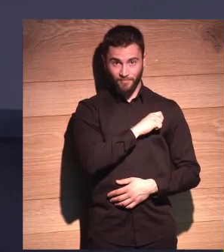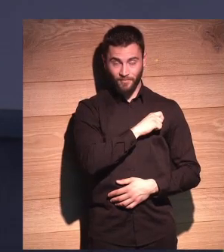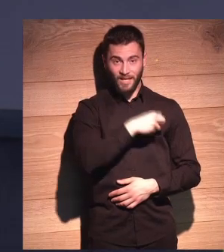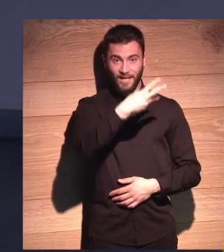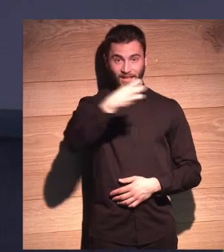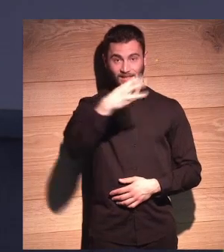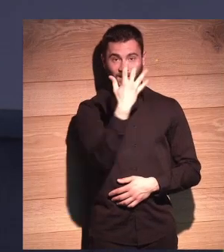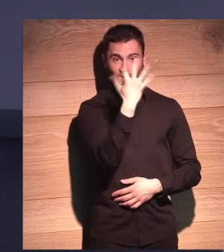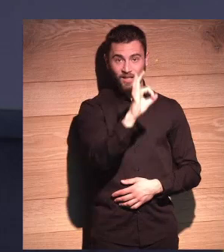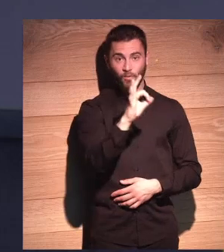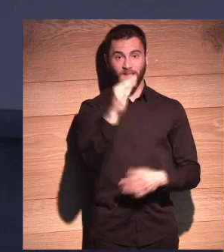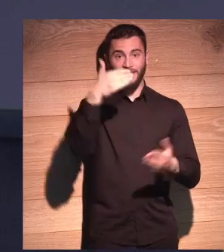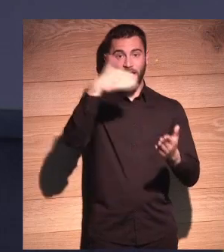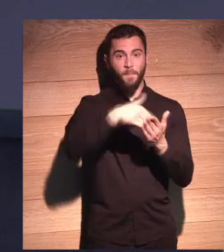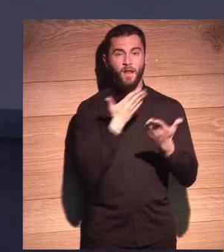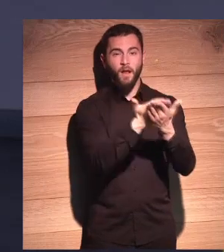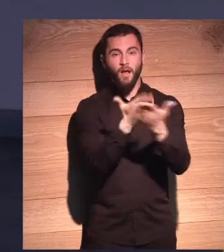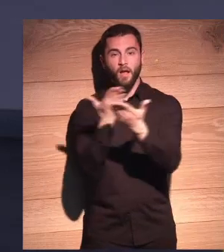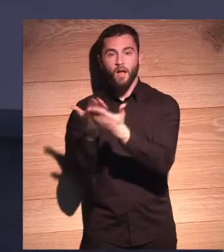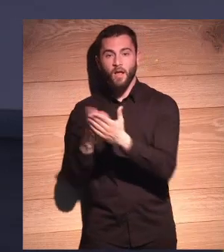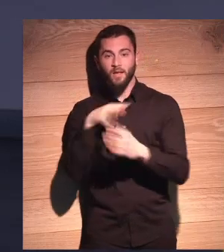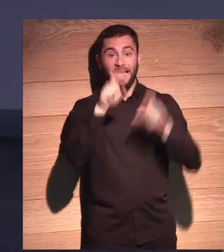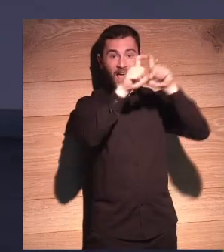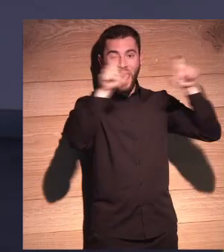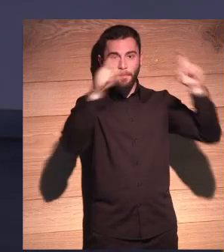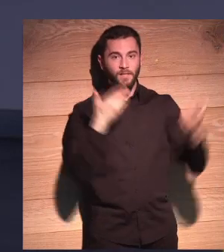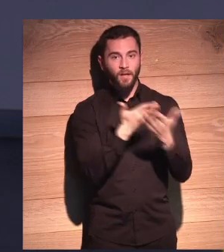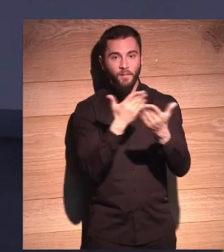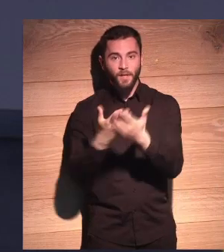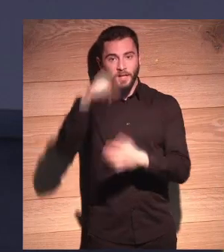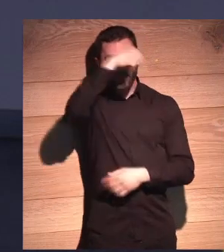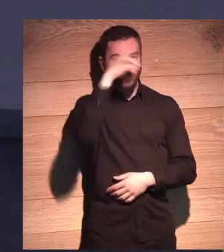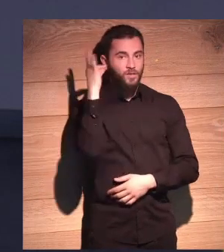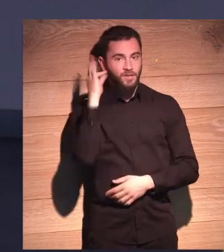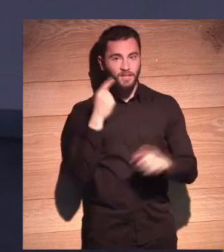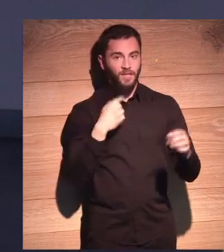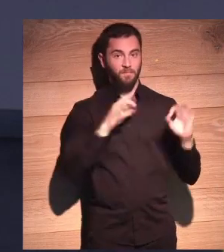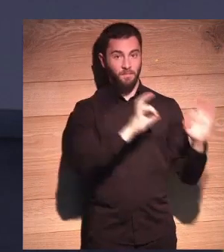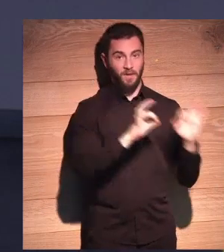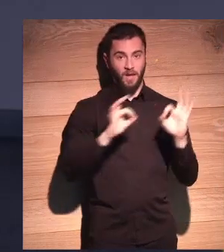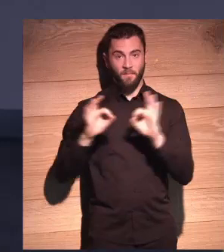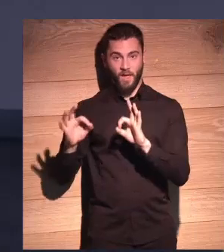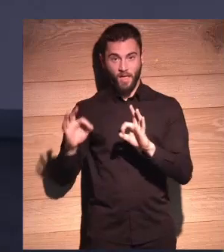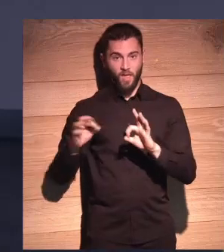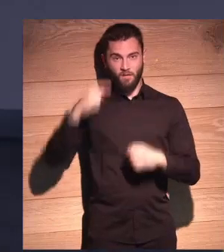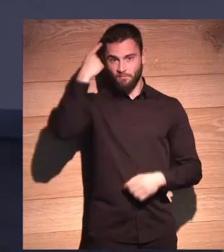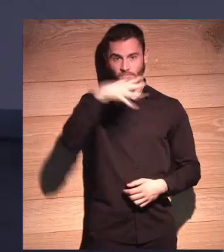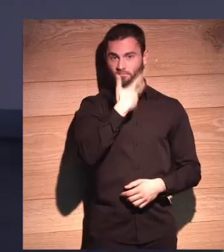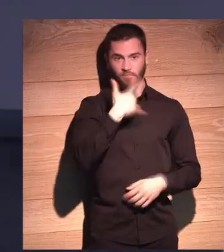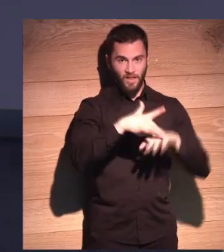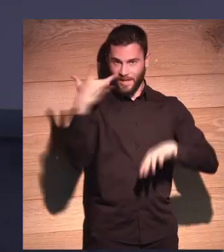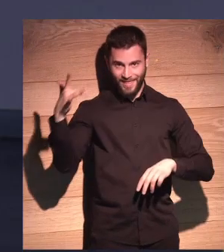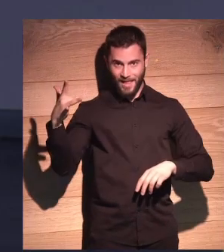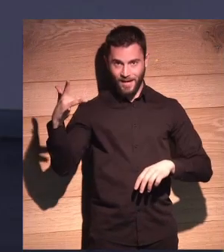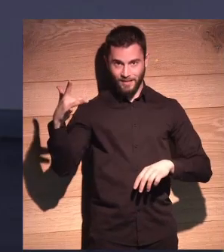hubo 350.000 demandas por parte de las empresas de chicos y chicas preparados con conocimientos